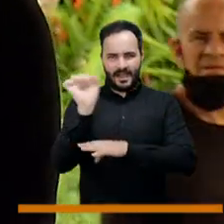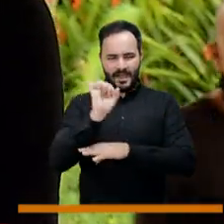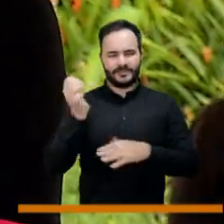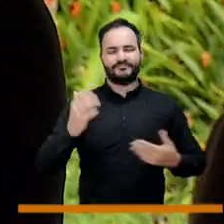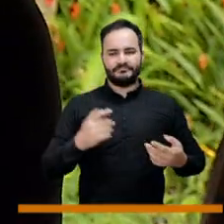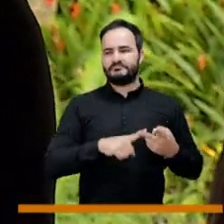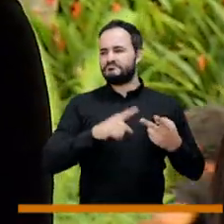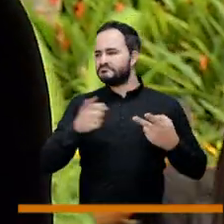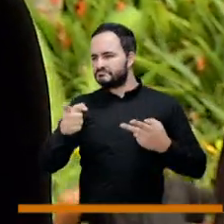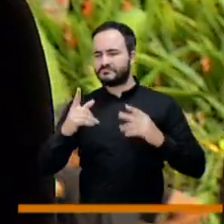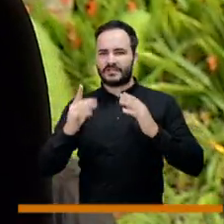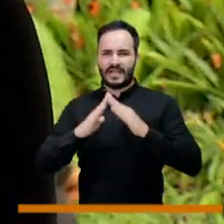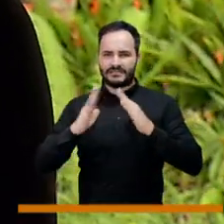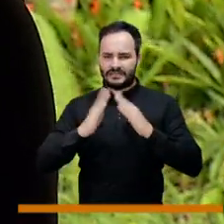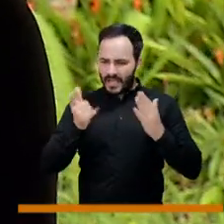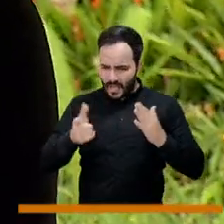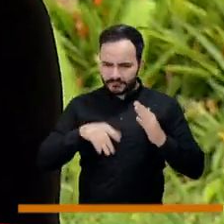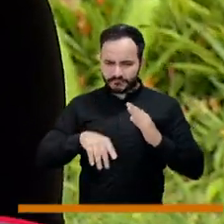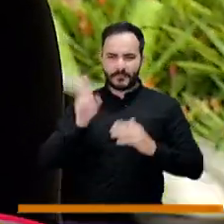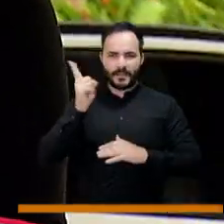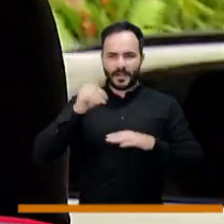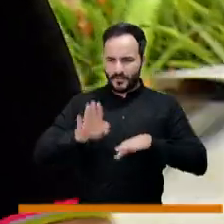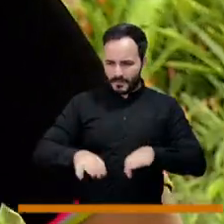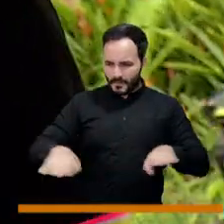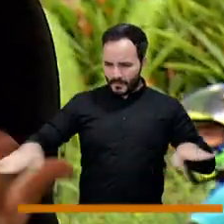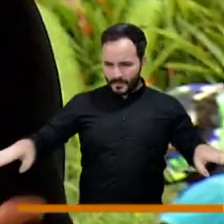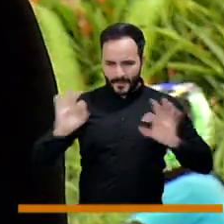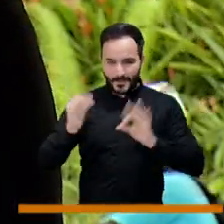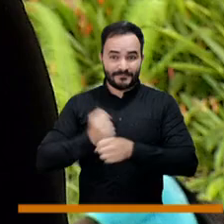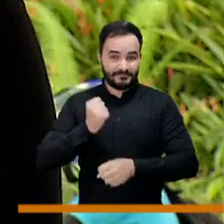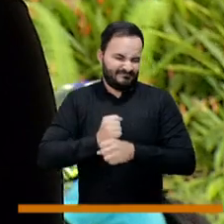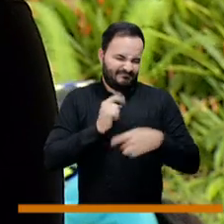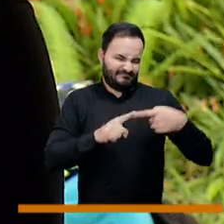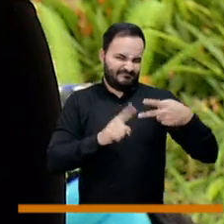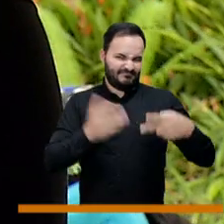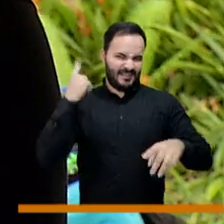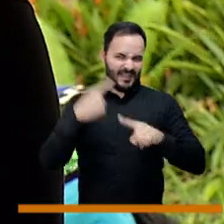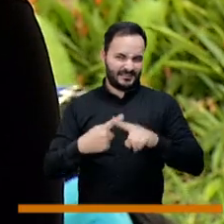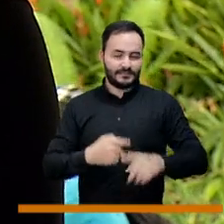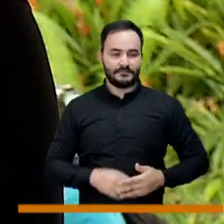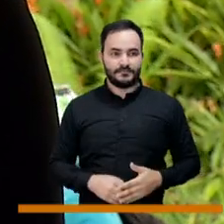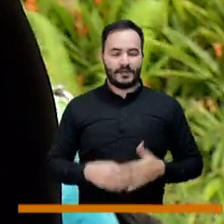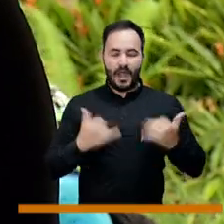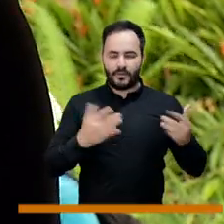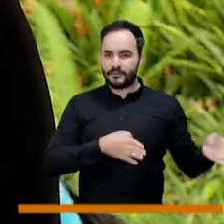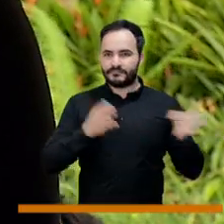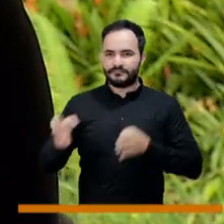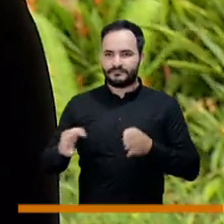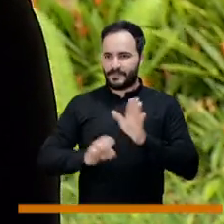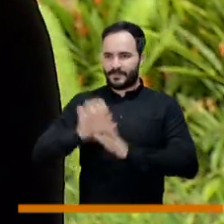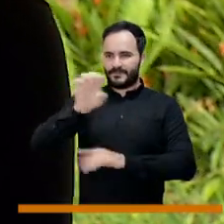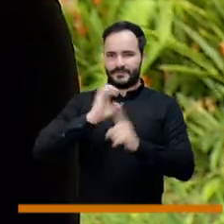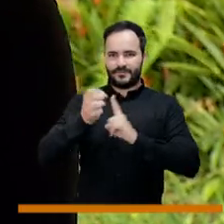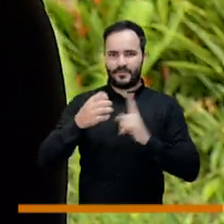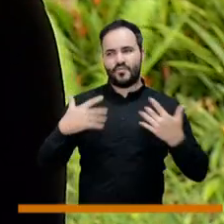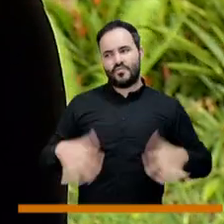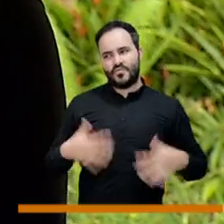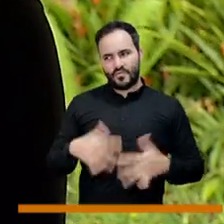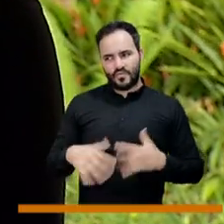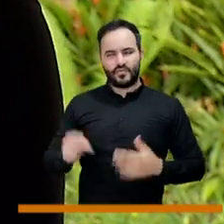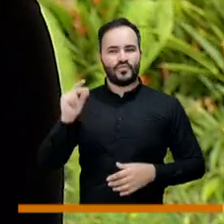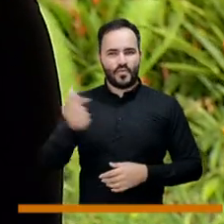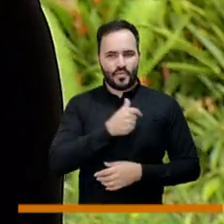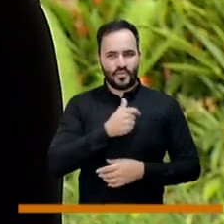mecánica, recogía aceite, ponía pisos de madera, y mira que vivo muy agradecido con esta ciudad, porque en realidad acá el tema del emprendimiento, ojo, no es